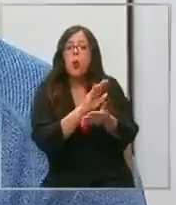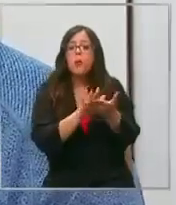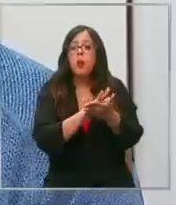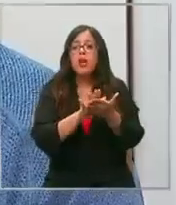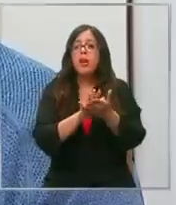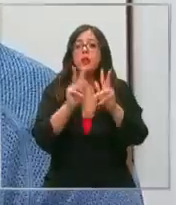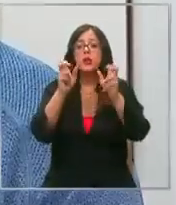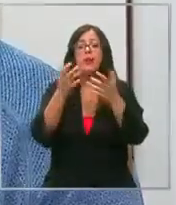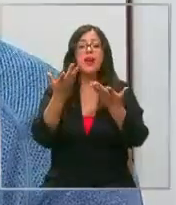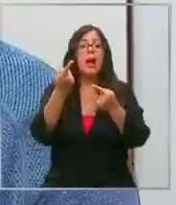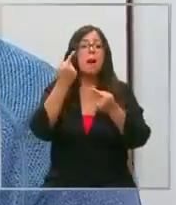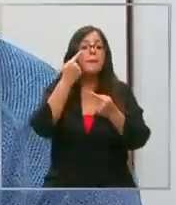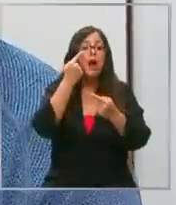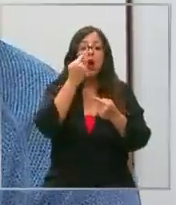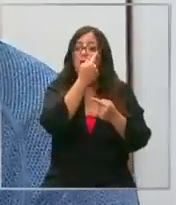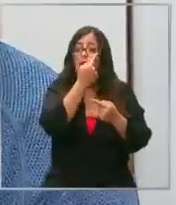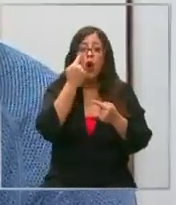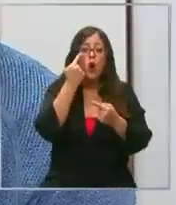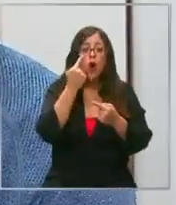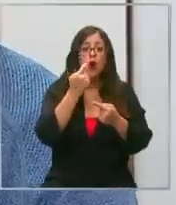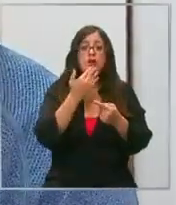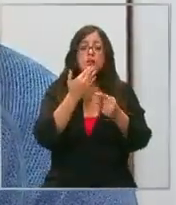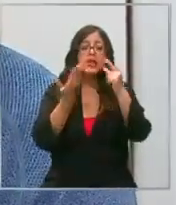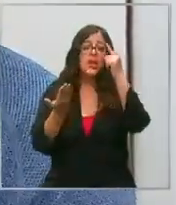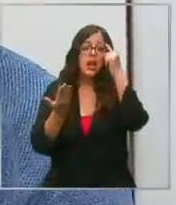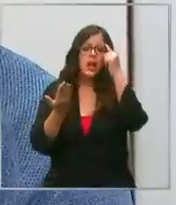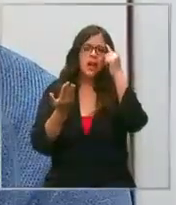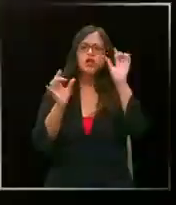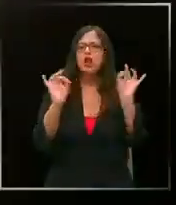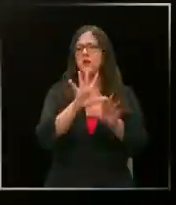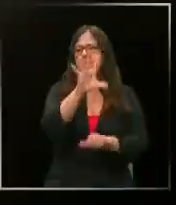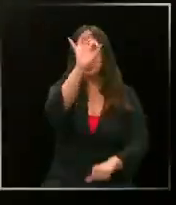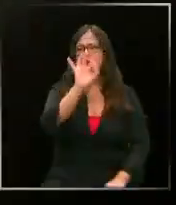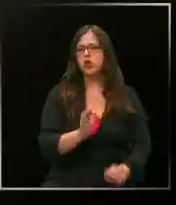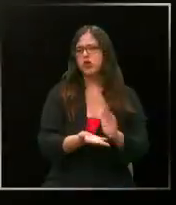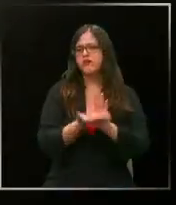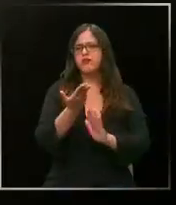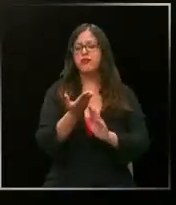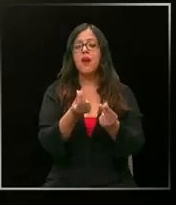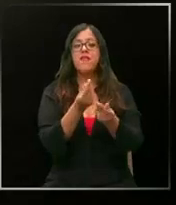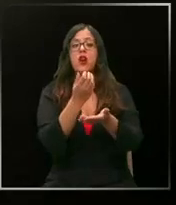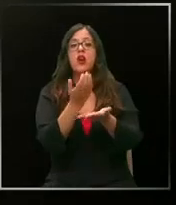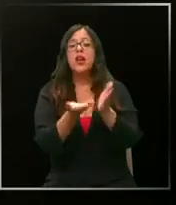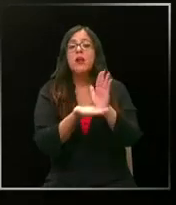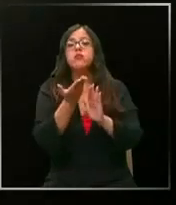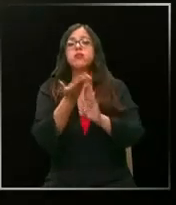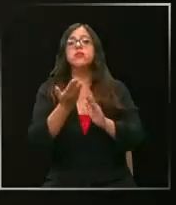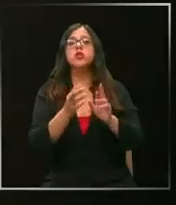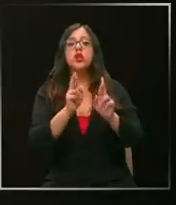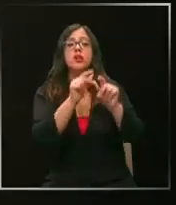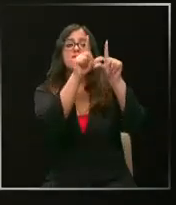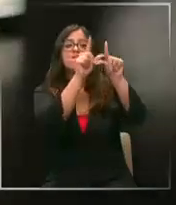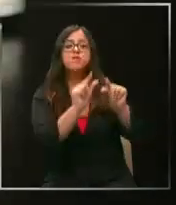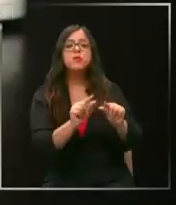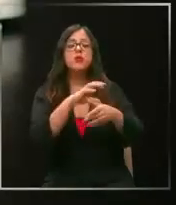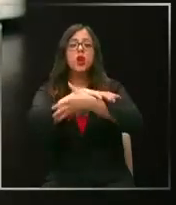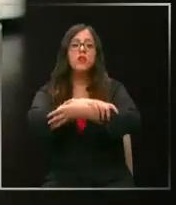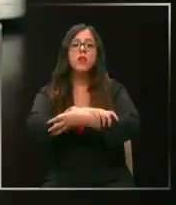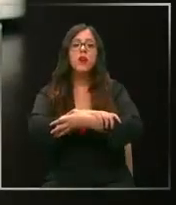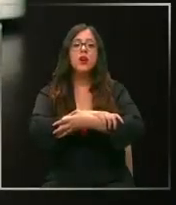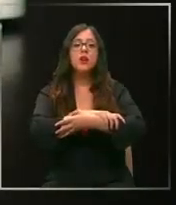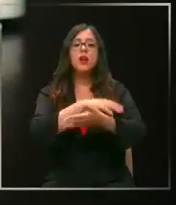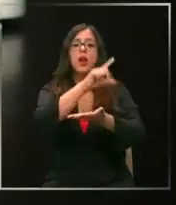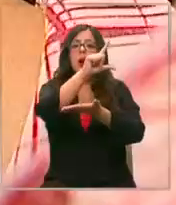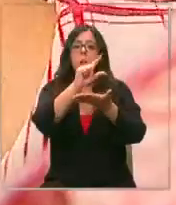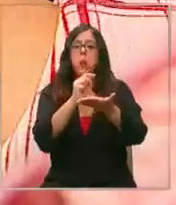productos oftalmológicos. Hemos subido, pero subidas de menos de 5%. Alza de precios que se espera disminuya con el convenio de rebajas